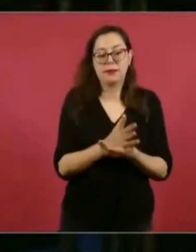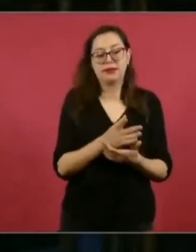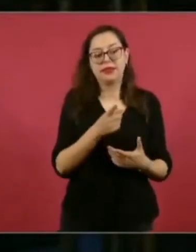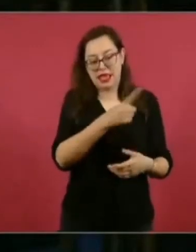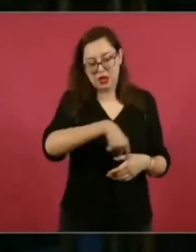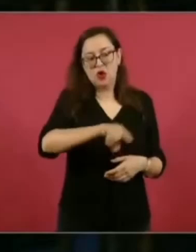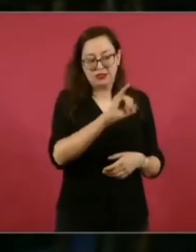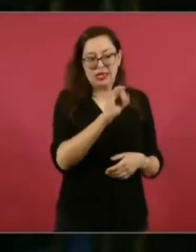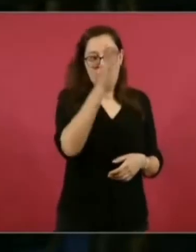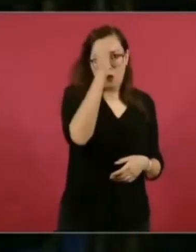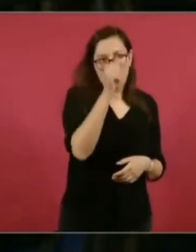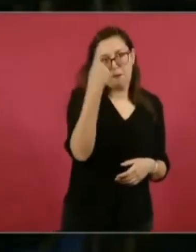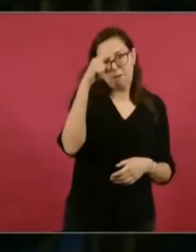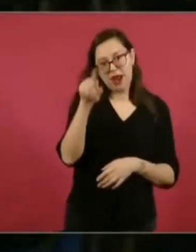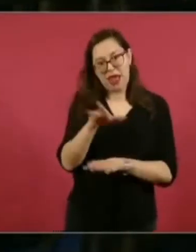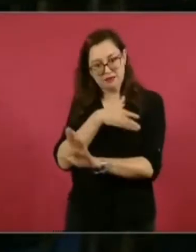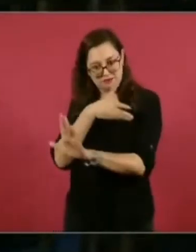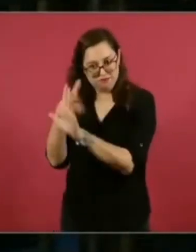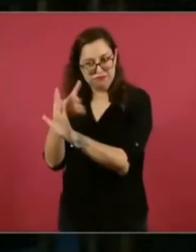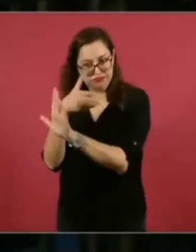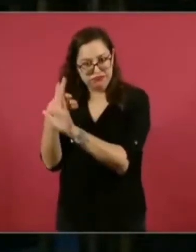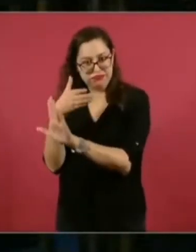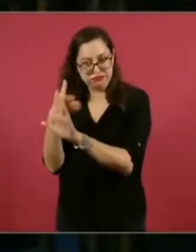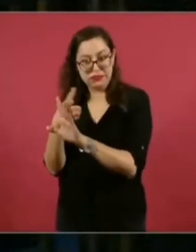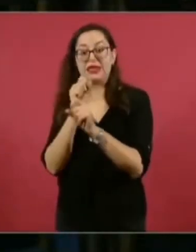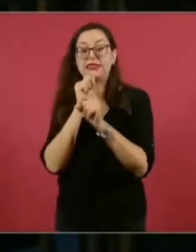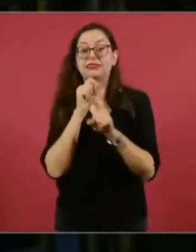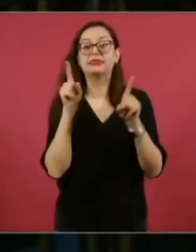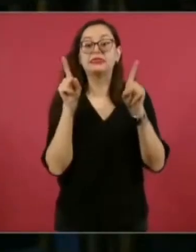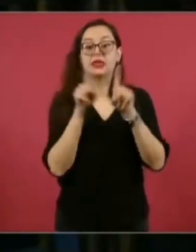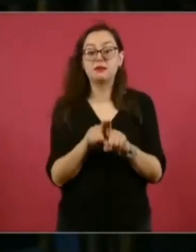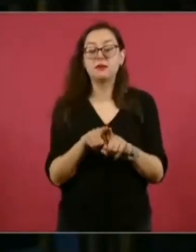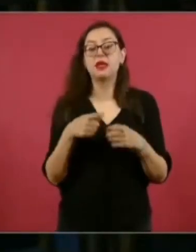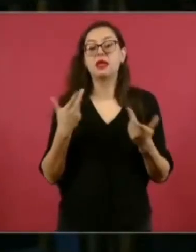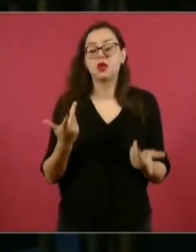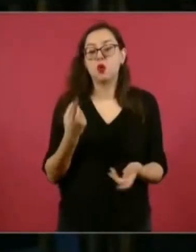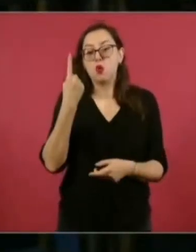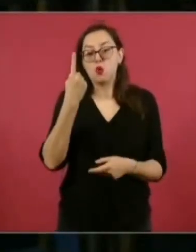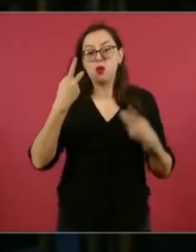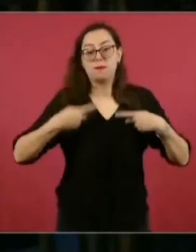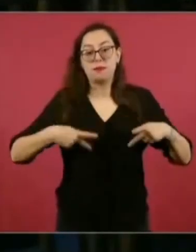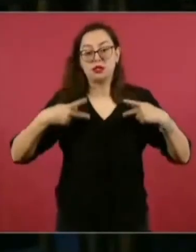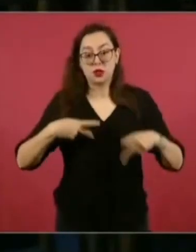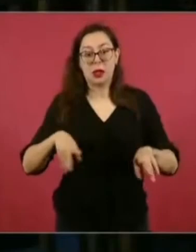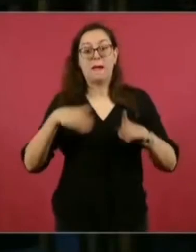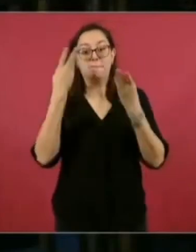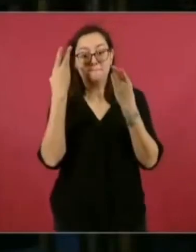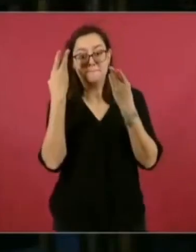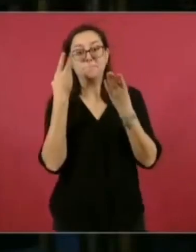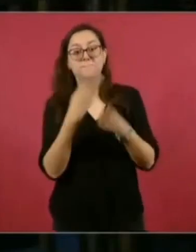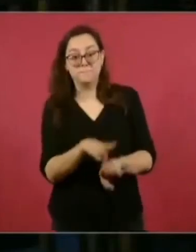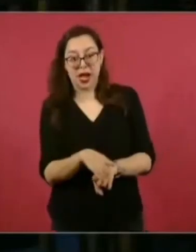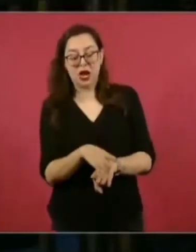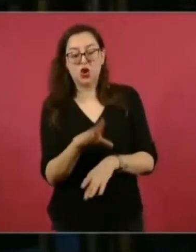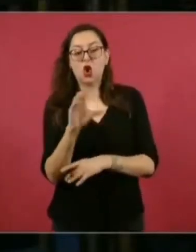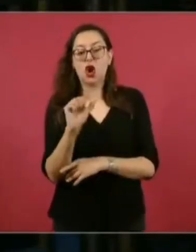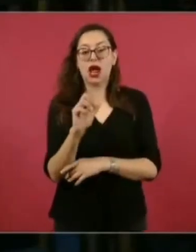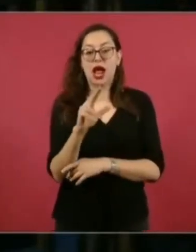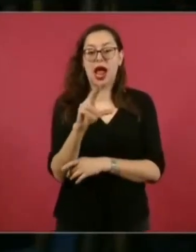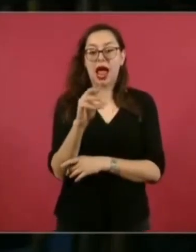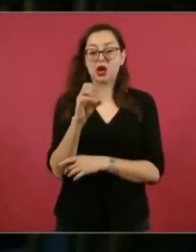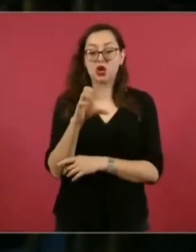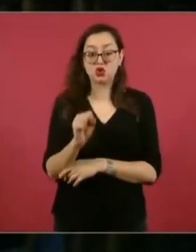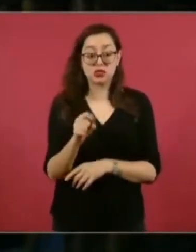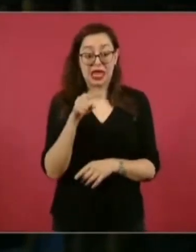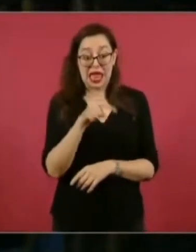el secretario de Economía del presidente Clinton denunció, Carlos de Jesús Efraín Cabal Peniche, como una fuente